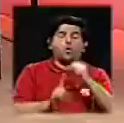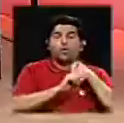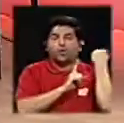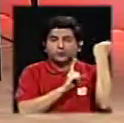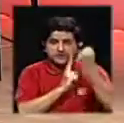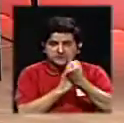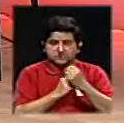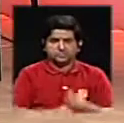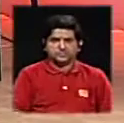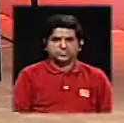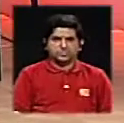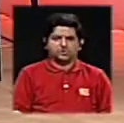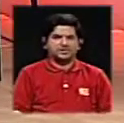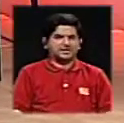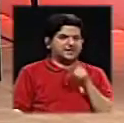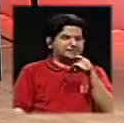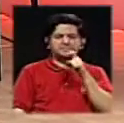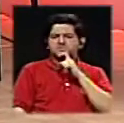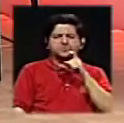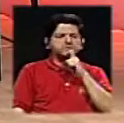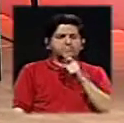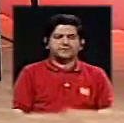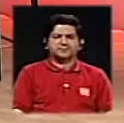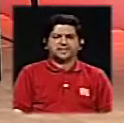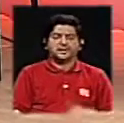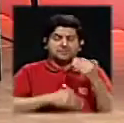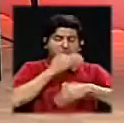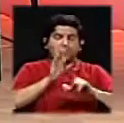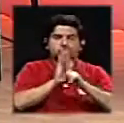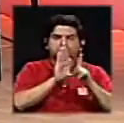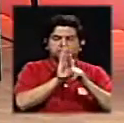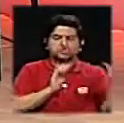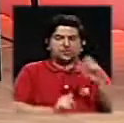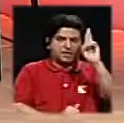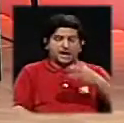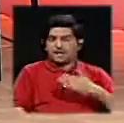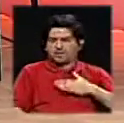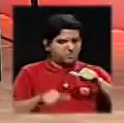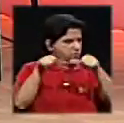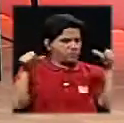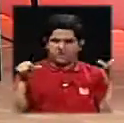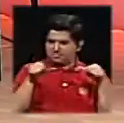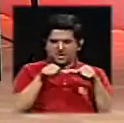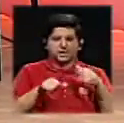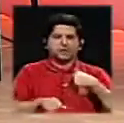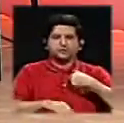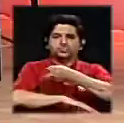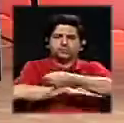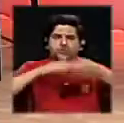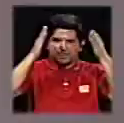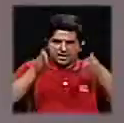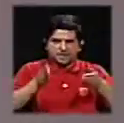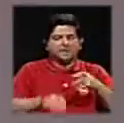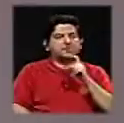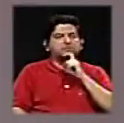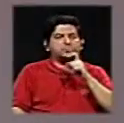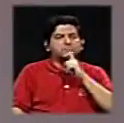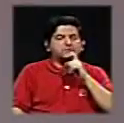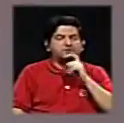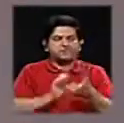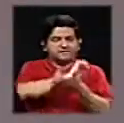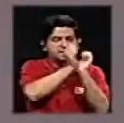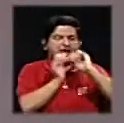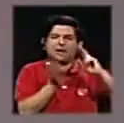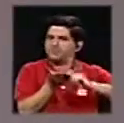otro asunto, que es un asunto muy complicado, que es que por la legalidad costarricense, que no es mi campo, el medio de la ingeniería, cuesta mucho hacer cambios